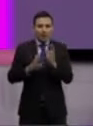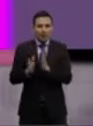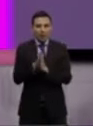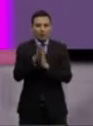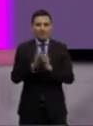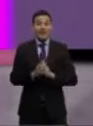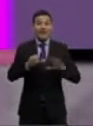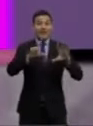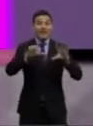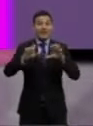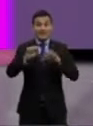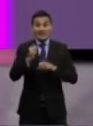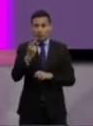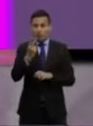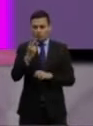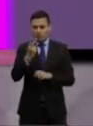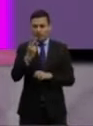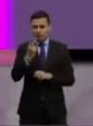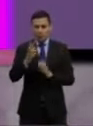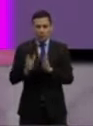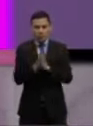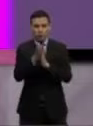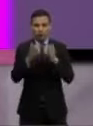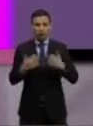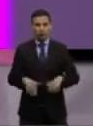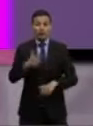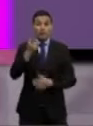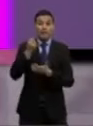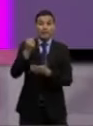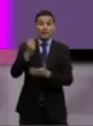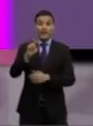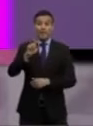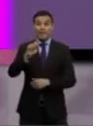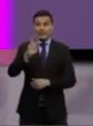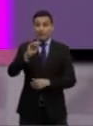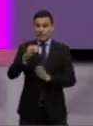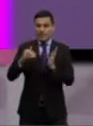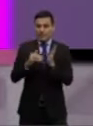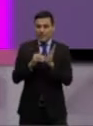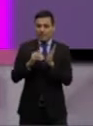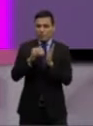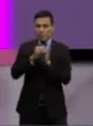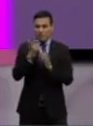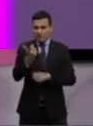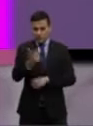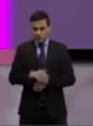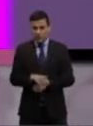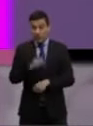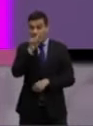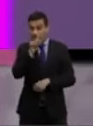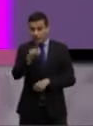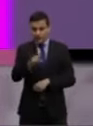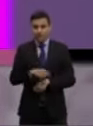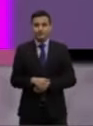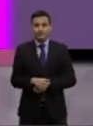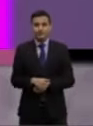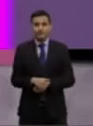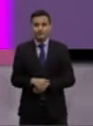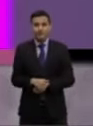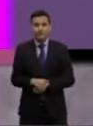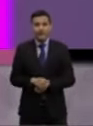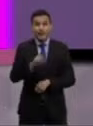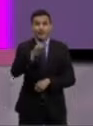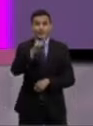762 obras que ha hecho SEDATU, con una inversión mayor a los 29 mil millones de pesos, se han realizado en más de